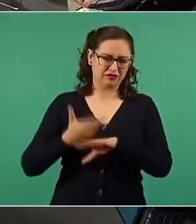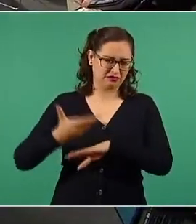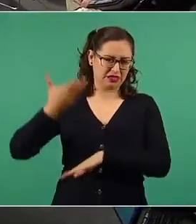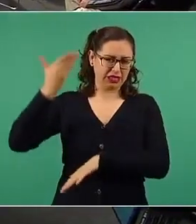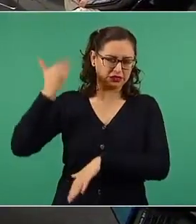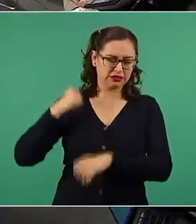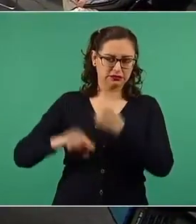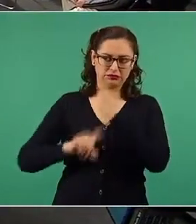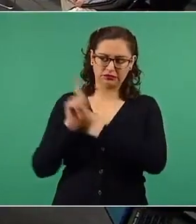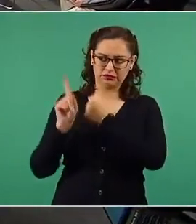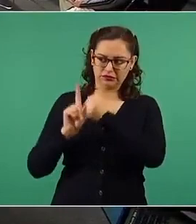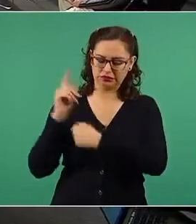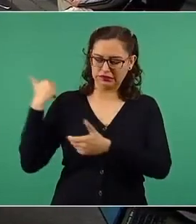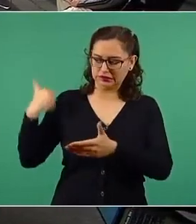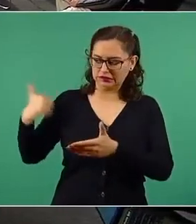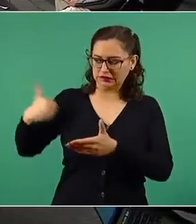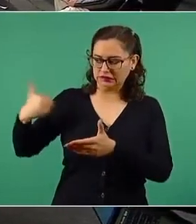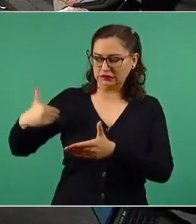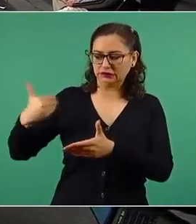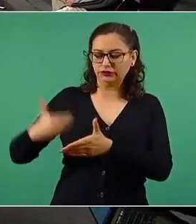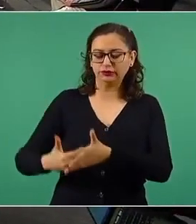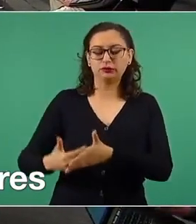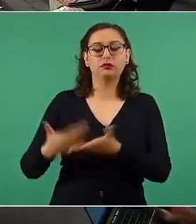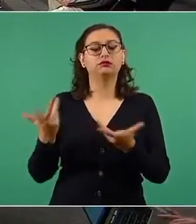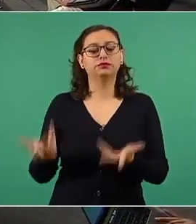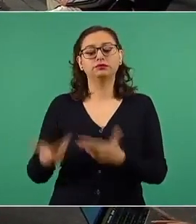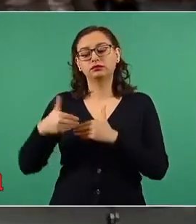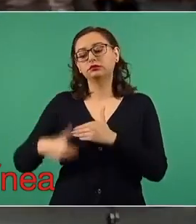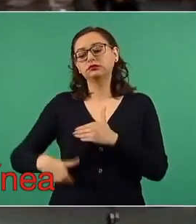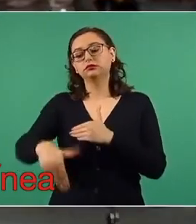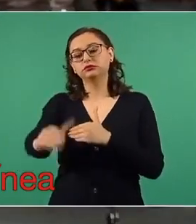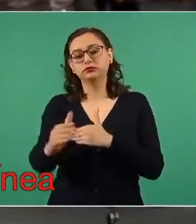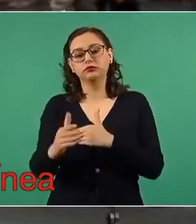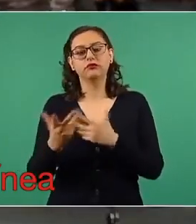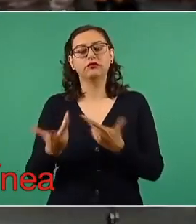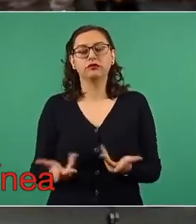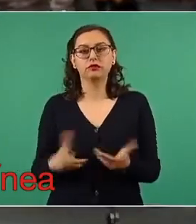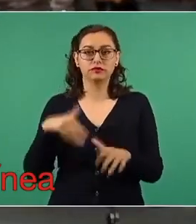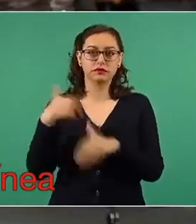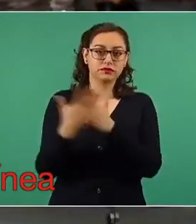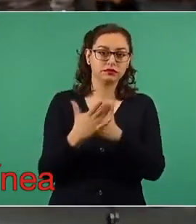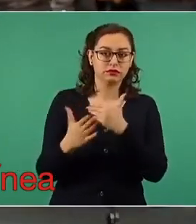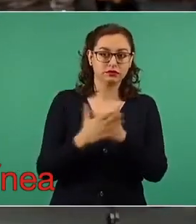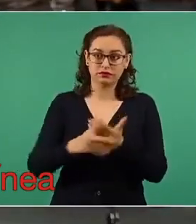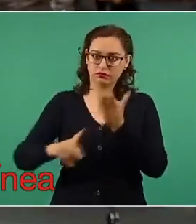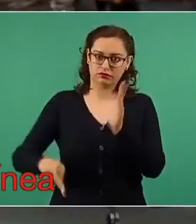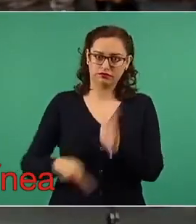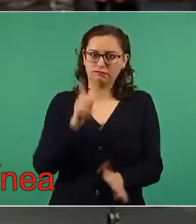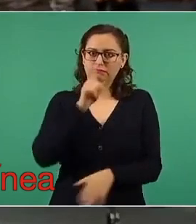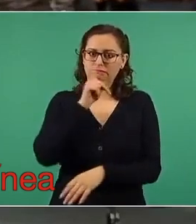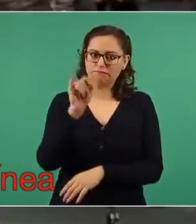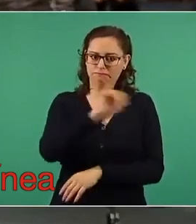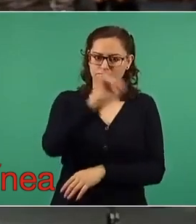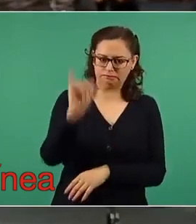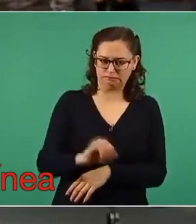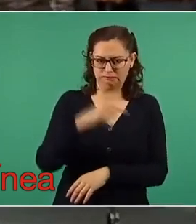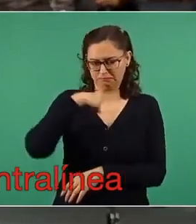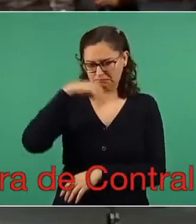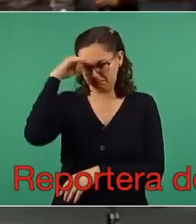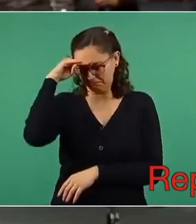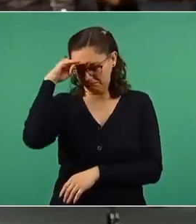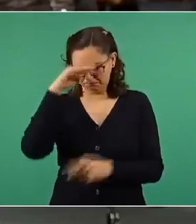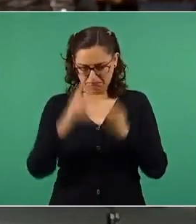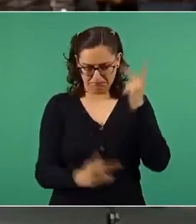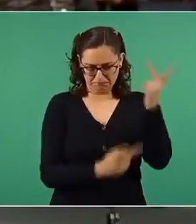esta consulta no solamente se trata de si llegan o no llegan a ser juzgados los expresidentes, ¿no? Sino también está la parte